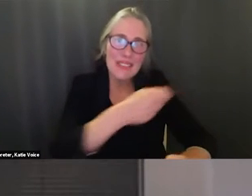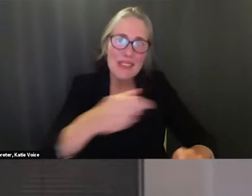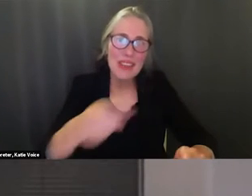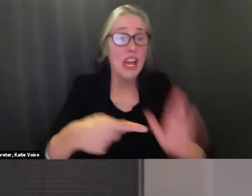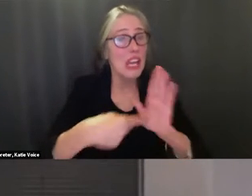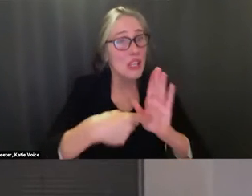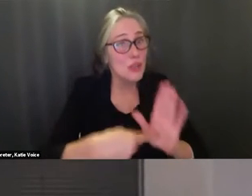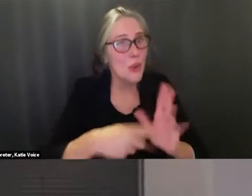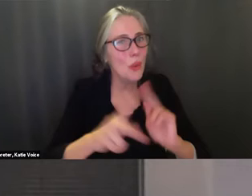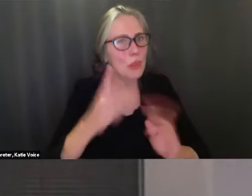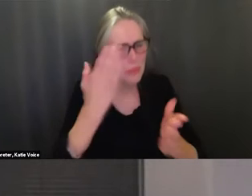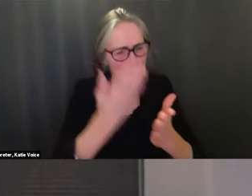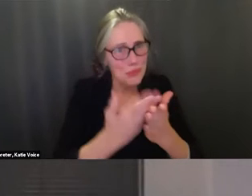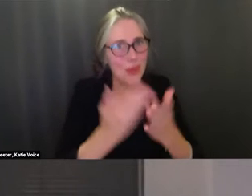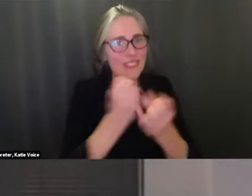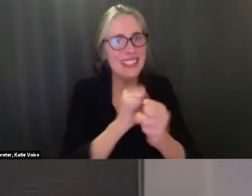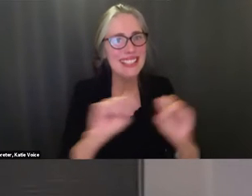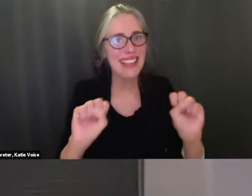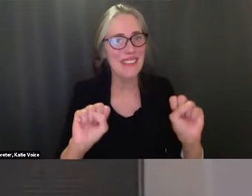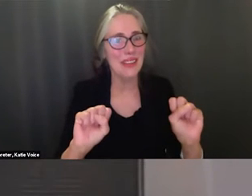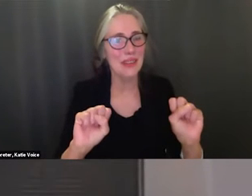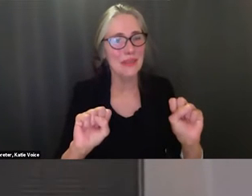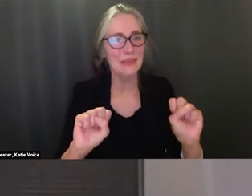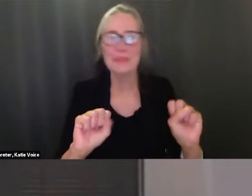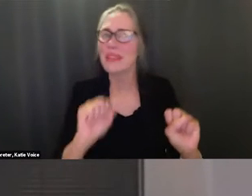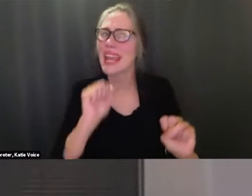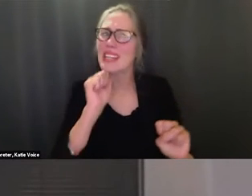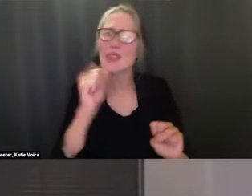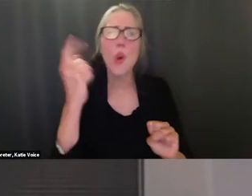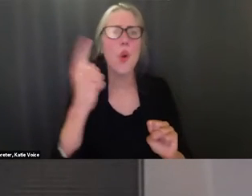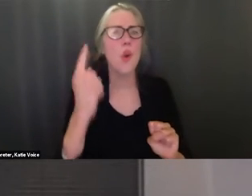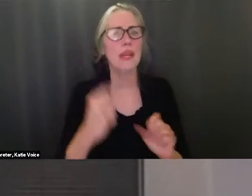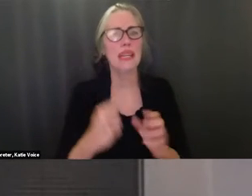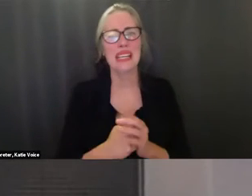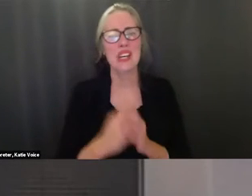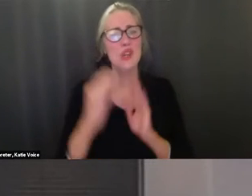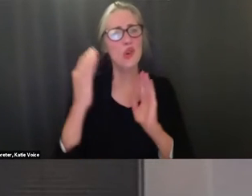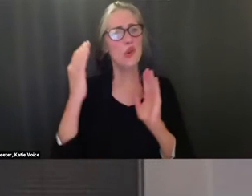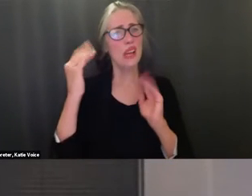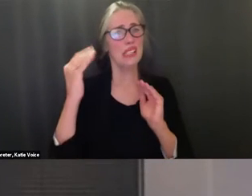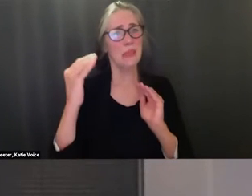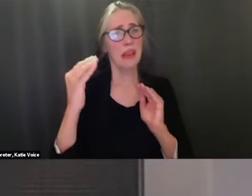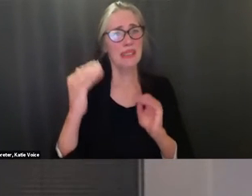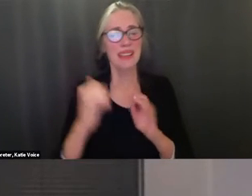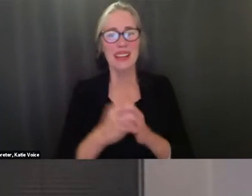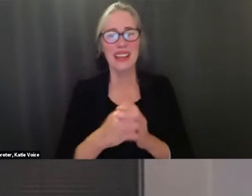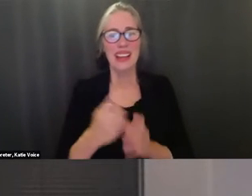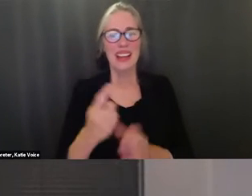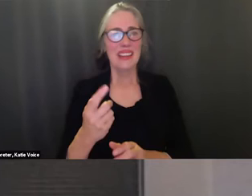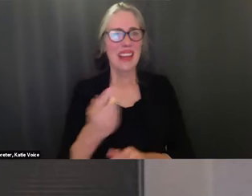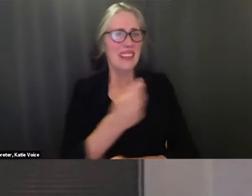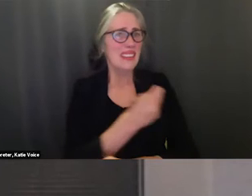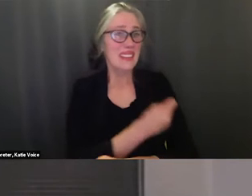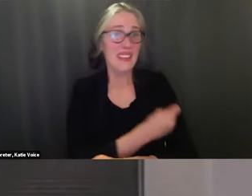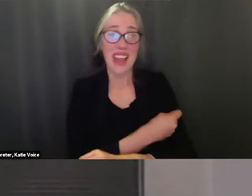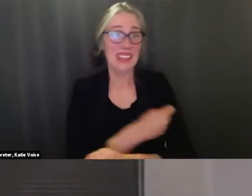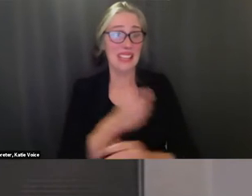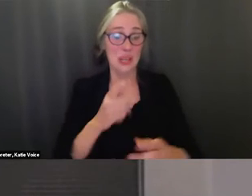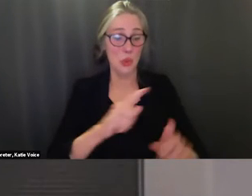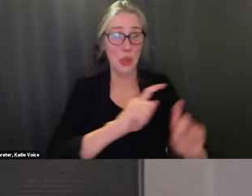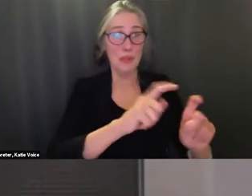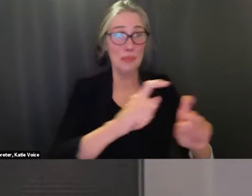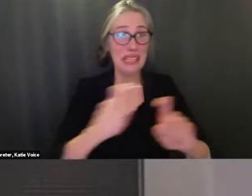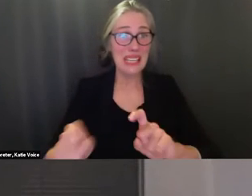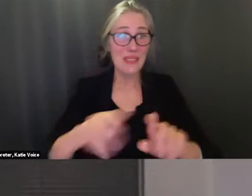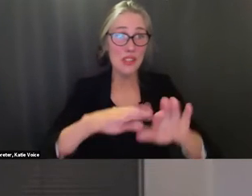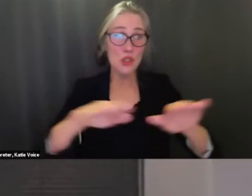para mostrar que es segura y también que necesitamos no únicamente estar esperando la vacuna